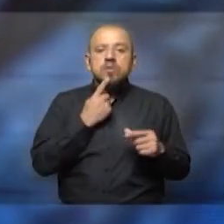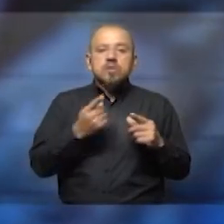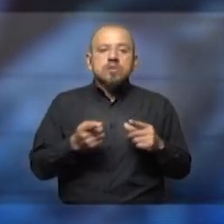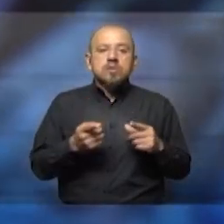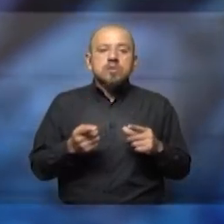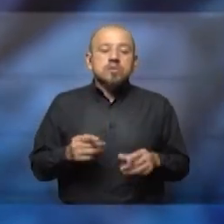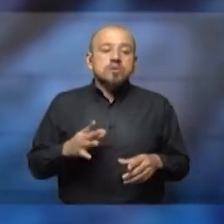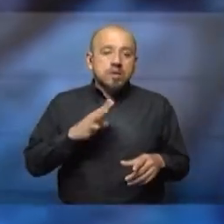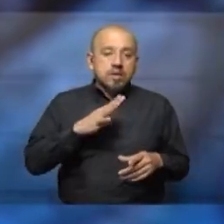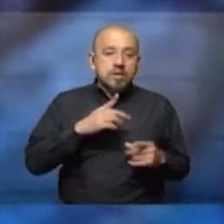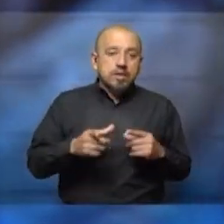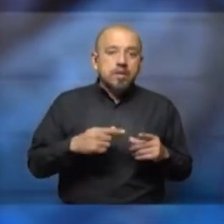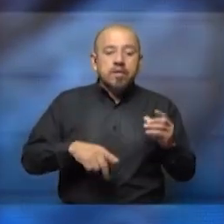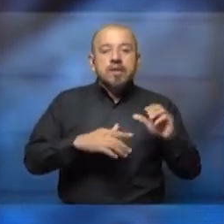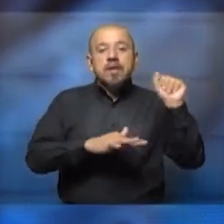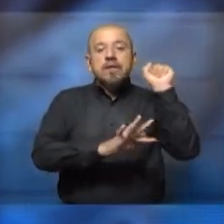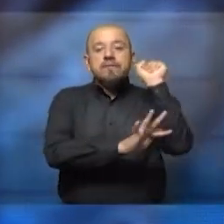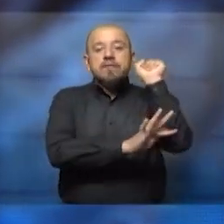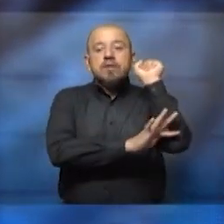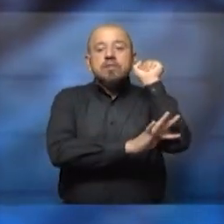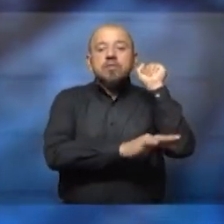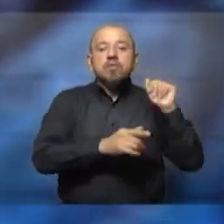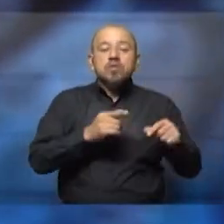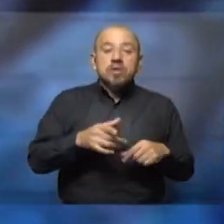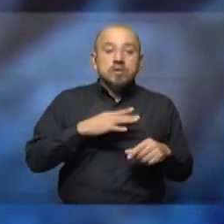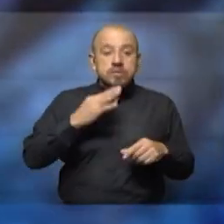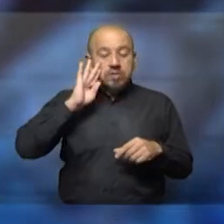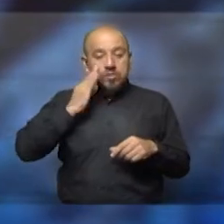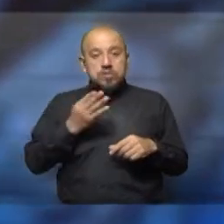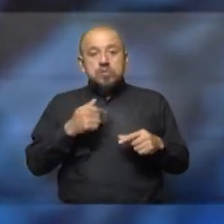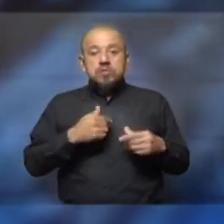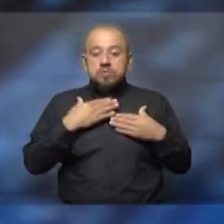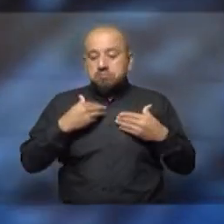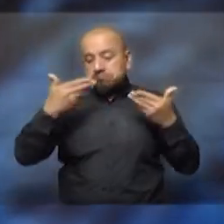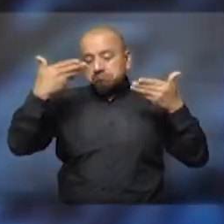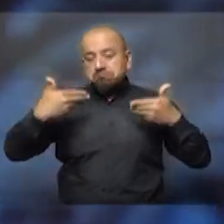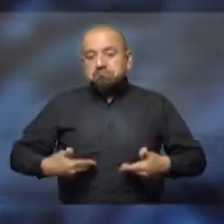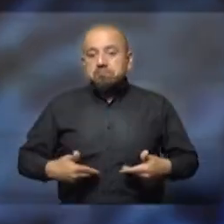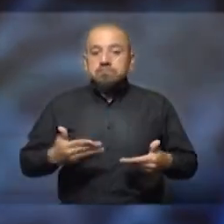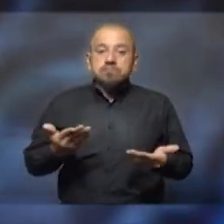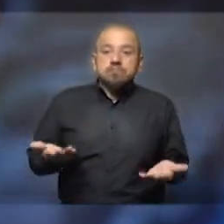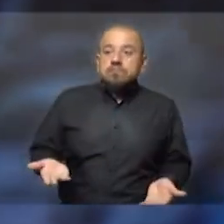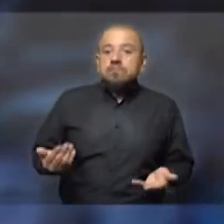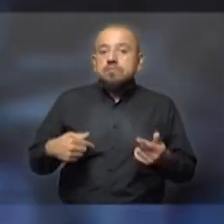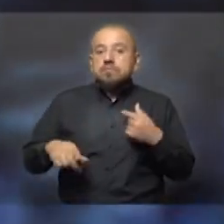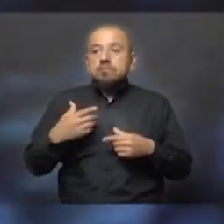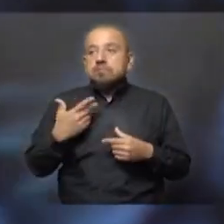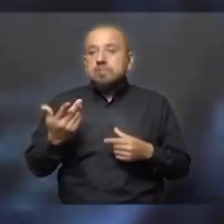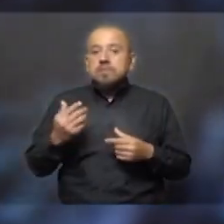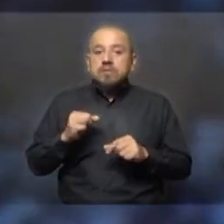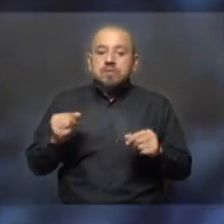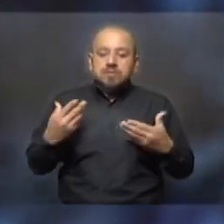hay algo que que el feminismo está diciendo que es reconocer que somos seres vulnerables que somos